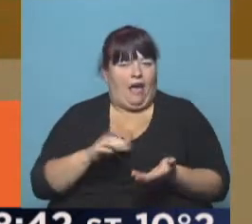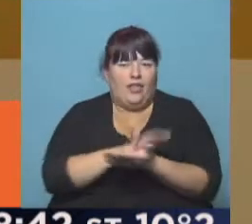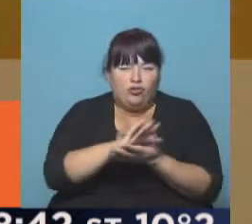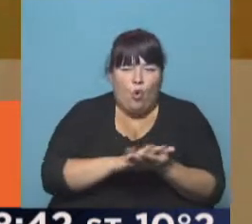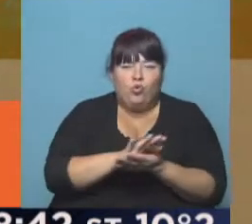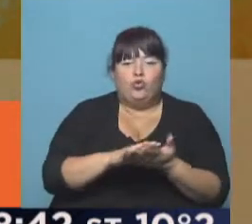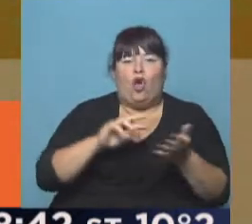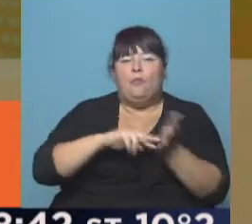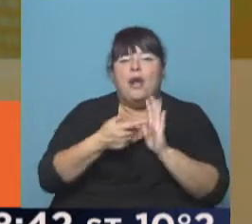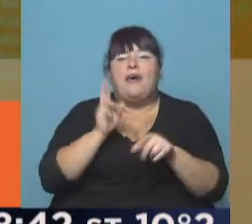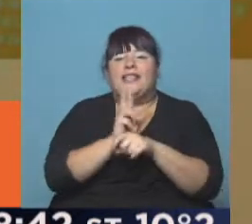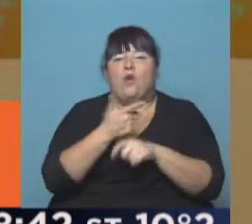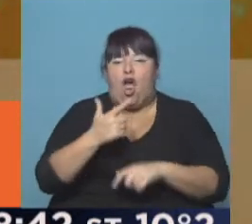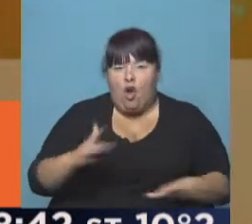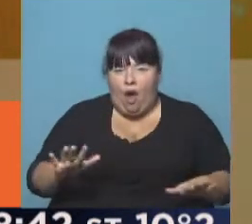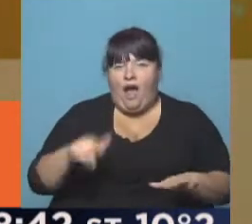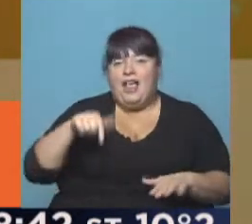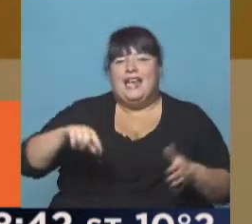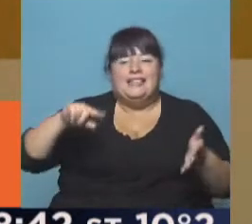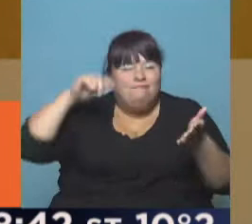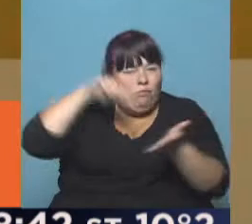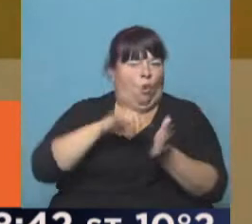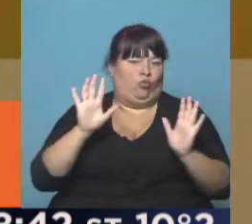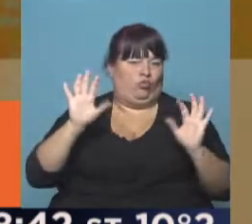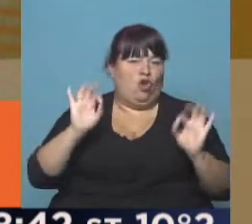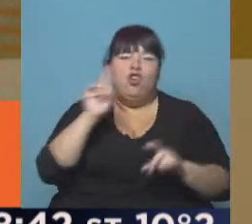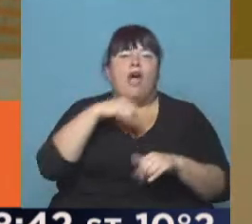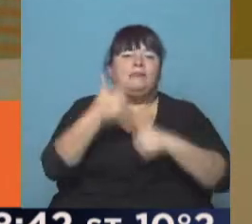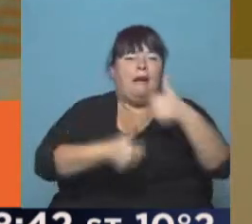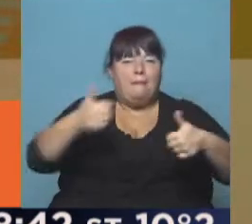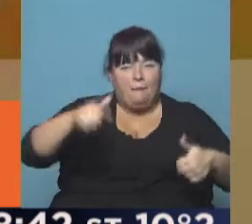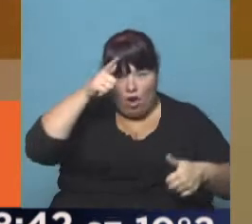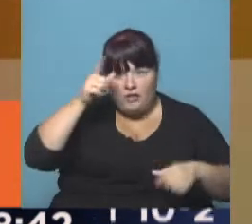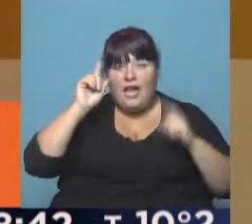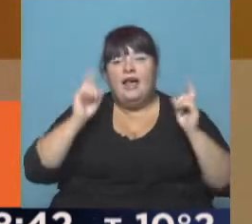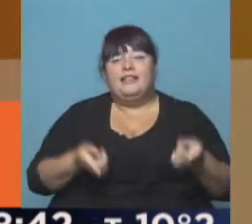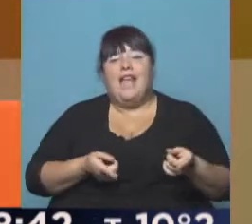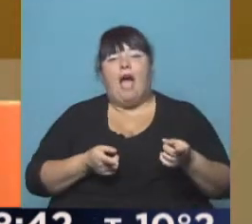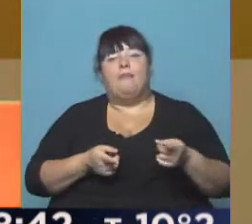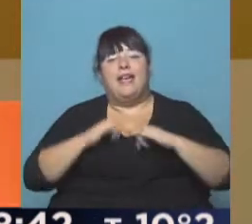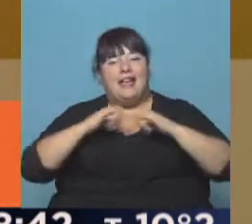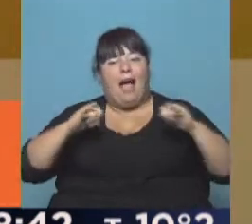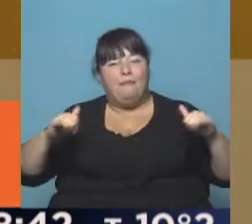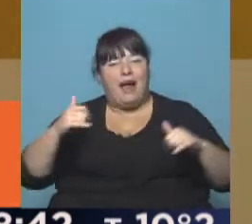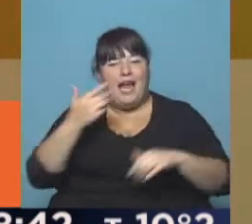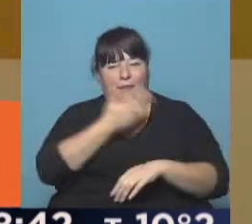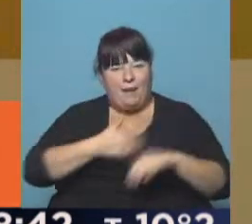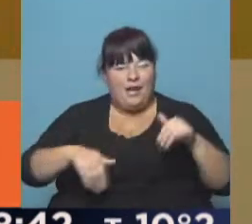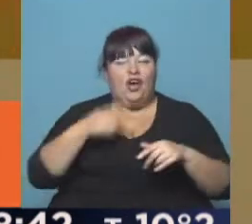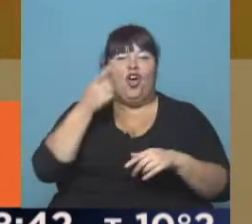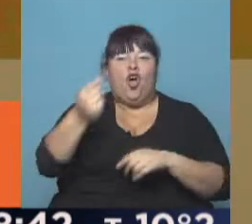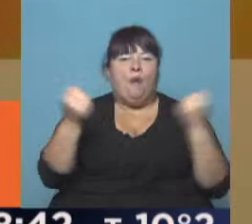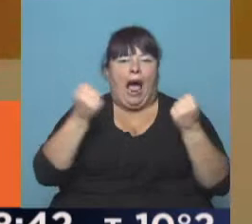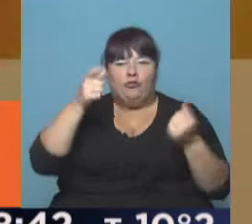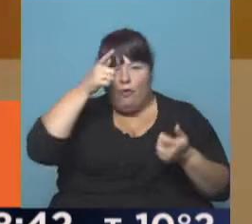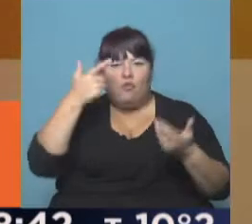el tema de inseguridad en el centro no solamente poniendo más policías o como en la campaña electoral que se compra patria